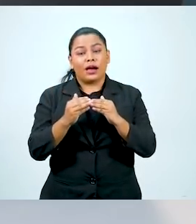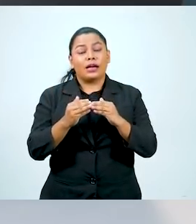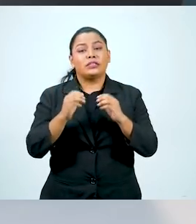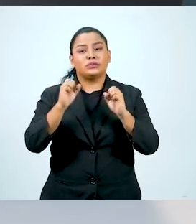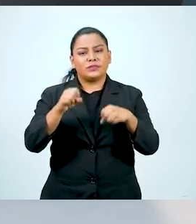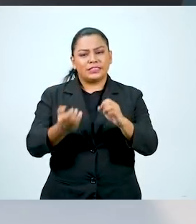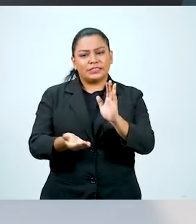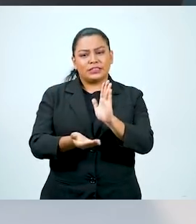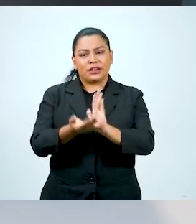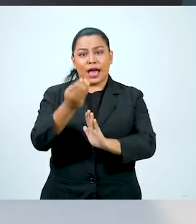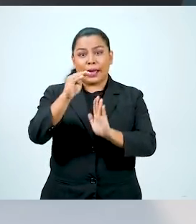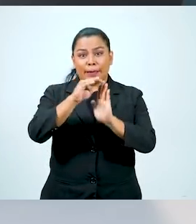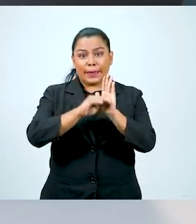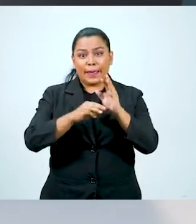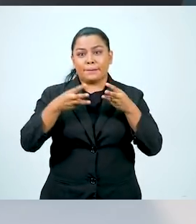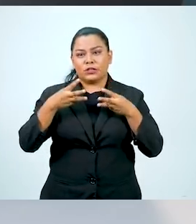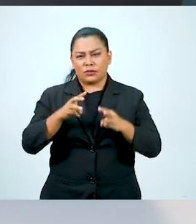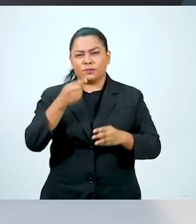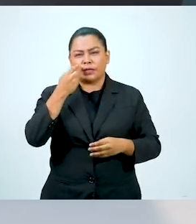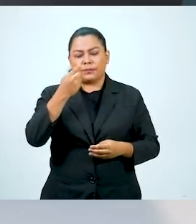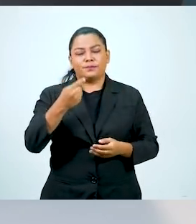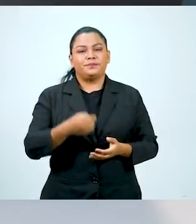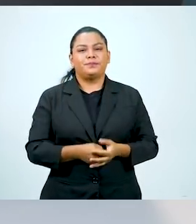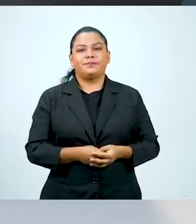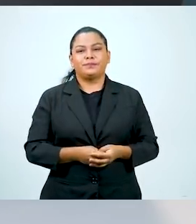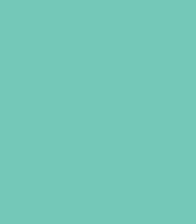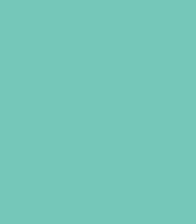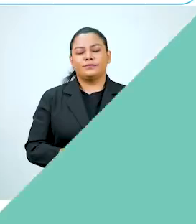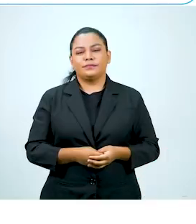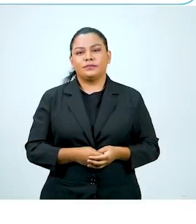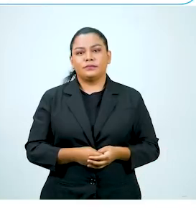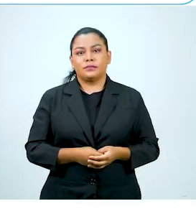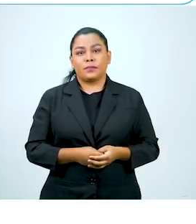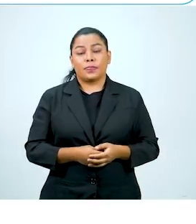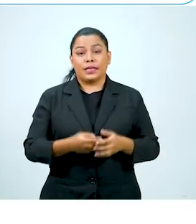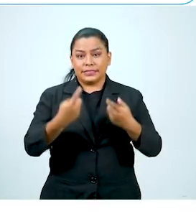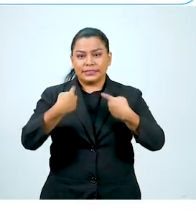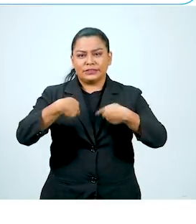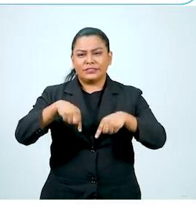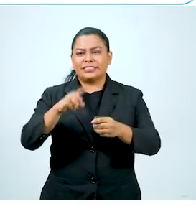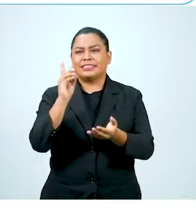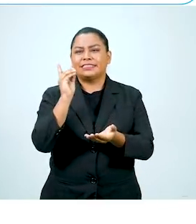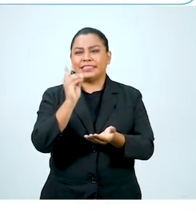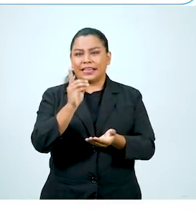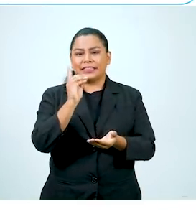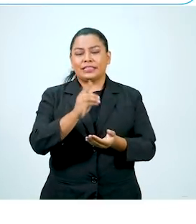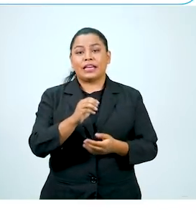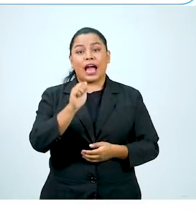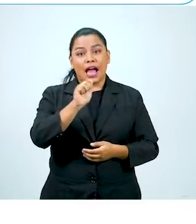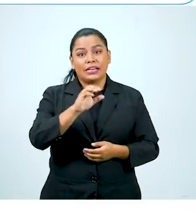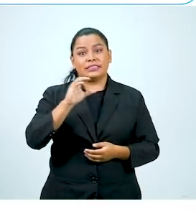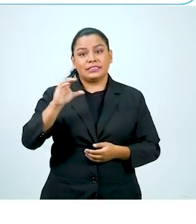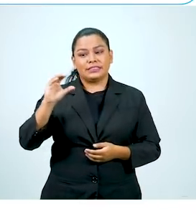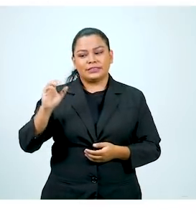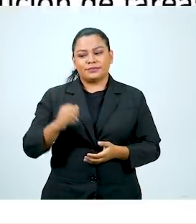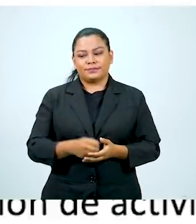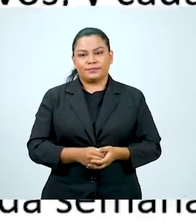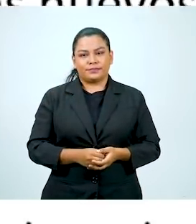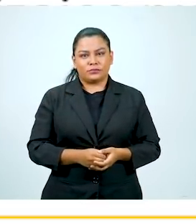la que se desarrolla en la guía metodológica. Veamos. Secuencia didáctica